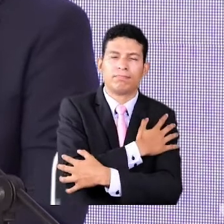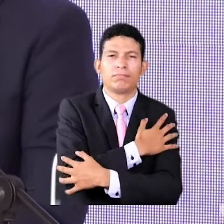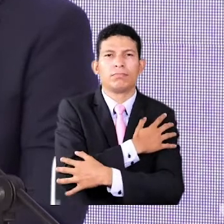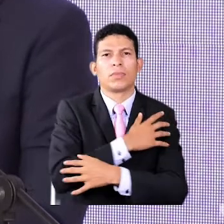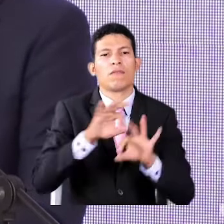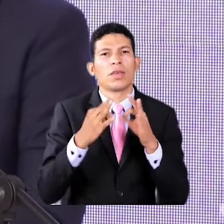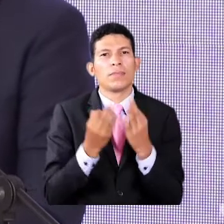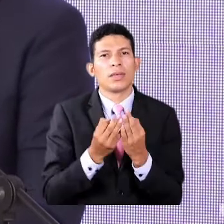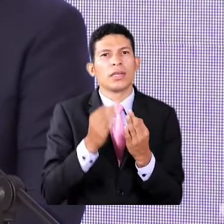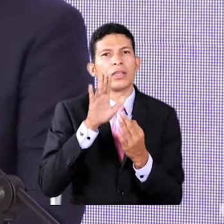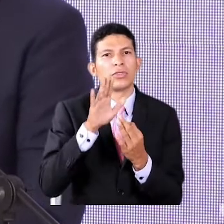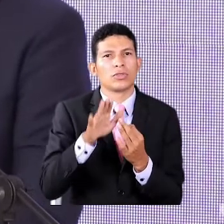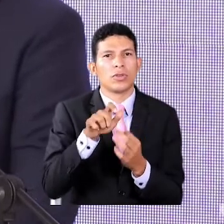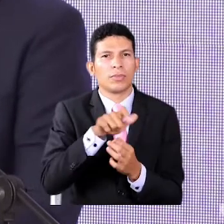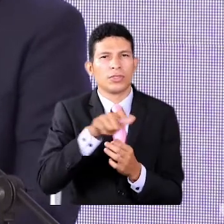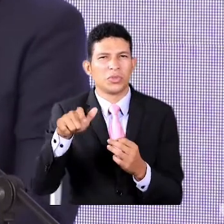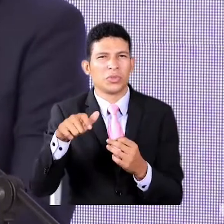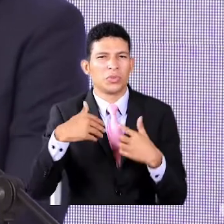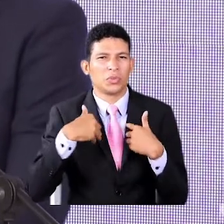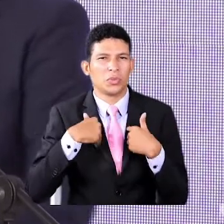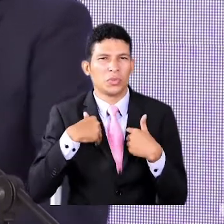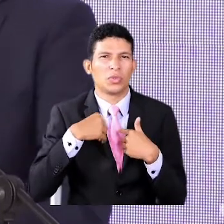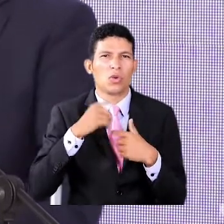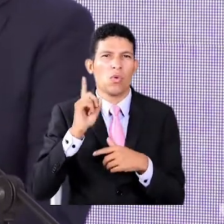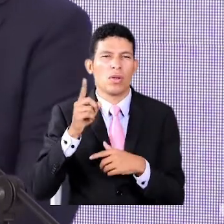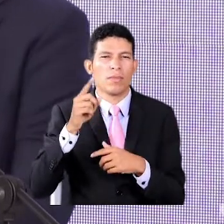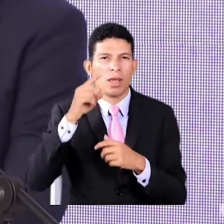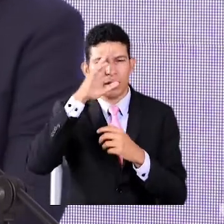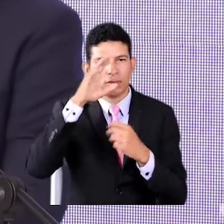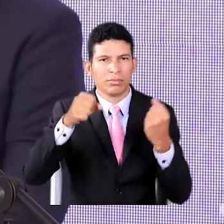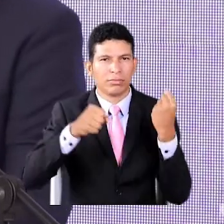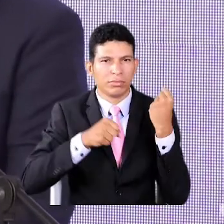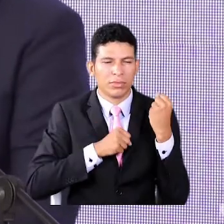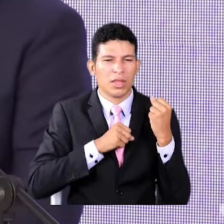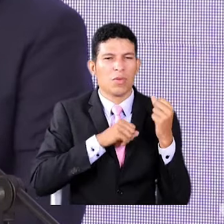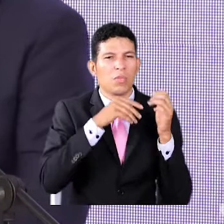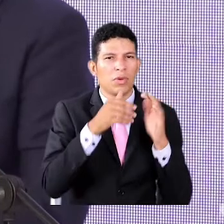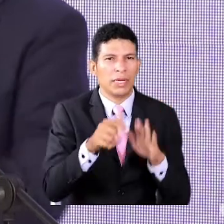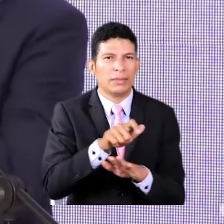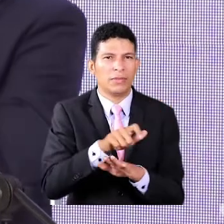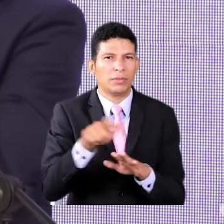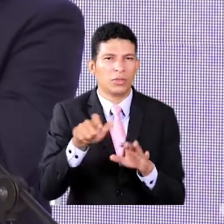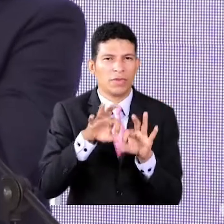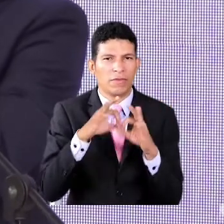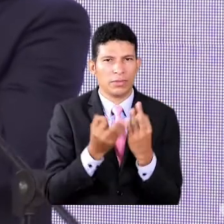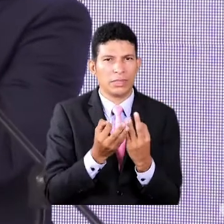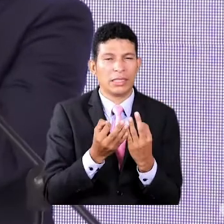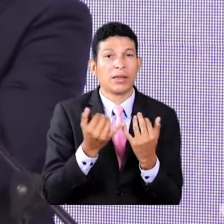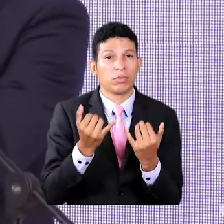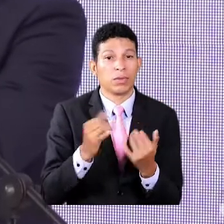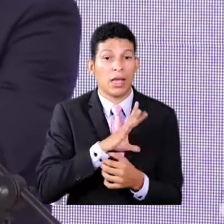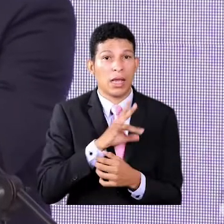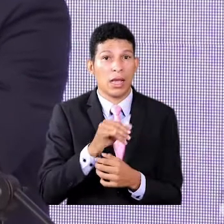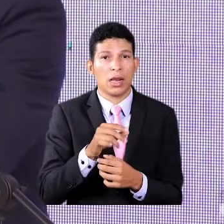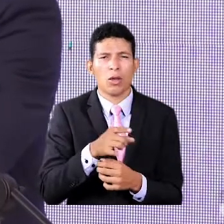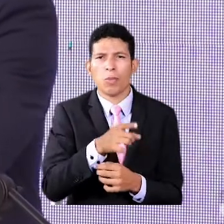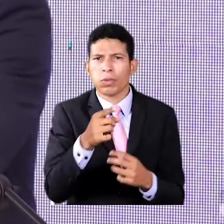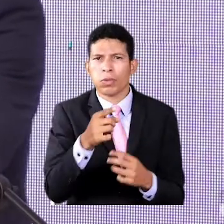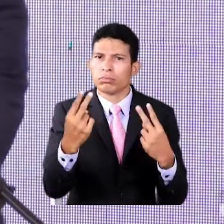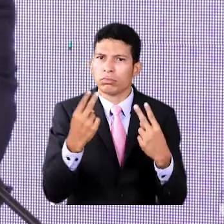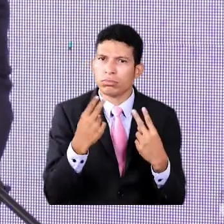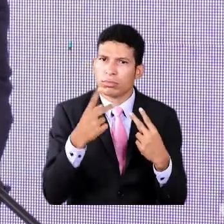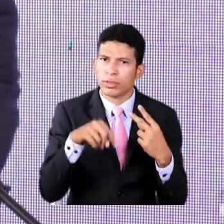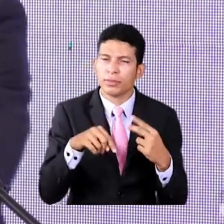de ejecuciones extrajudiciales de todo el país tanto a los que están presentes hoy aquí en cali como a los que nos siguen en todos los territorios